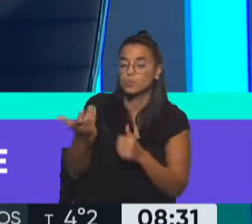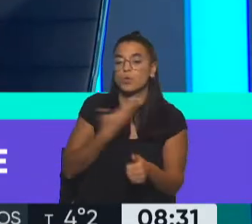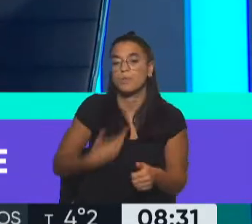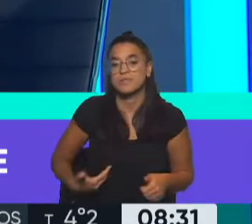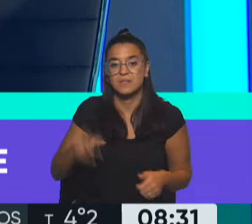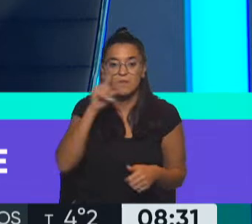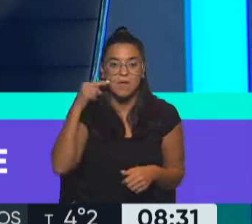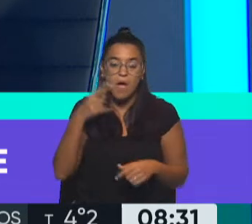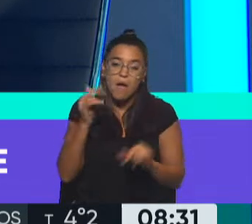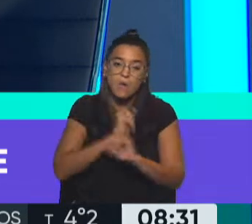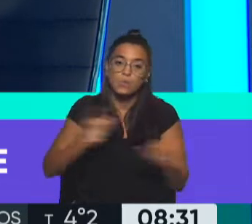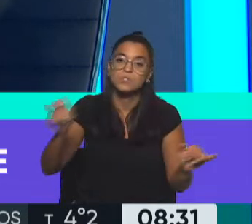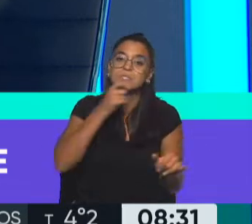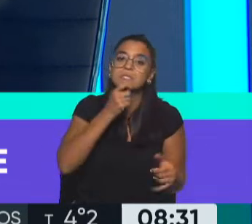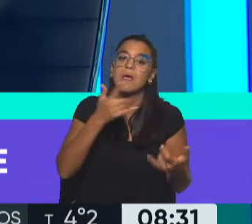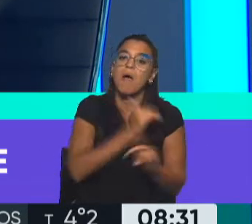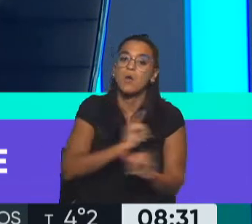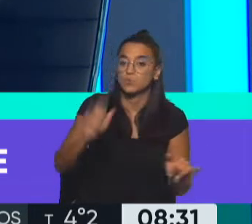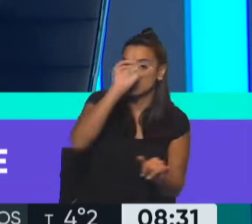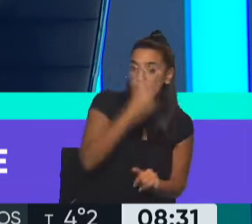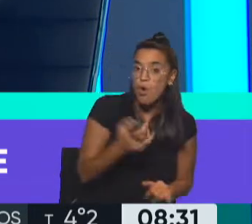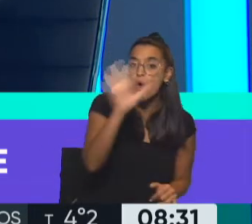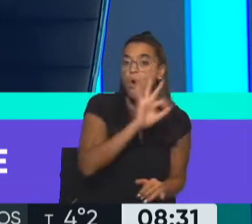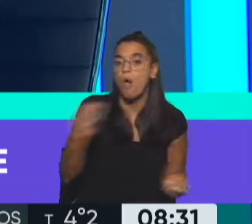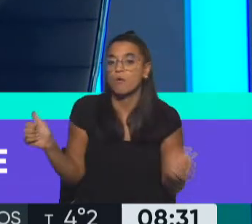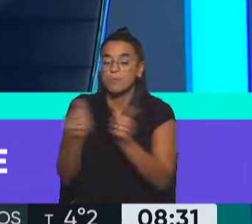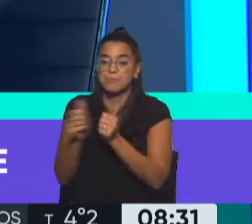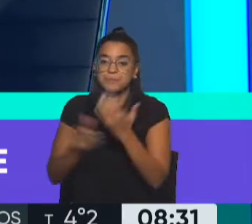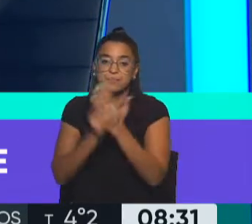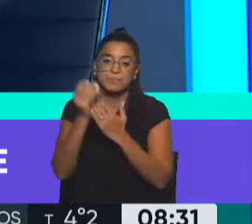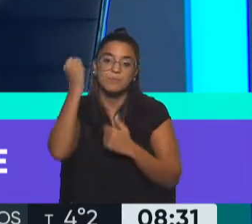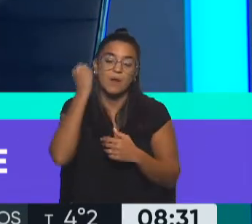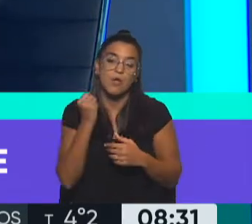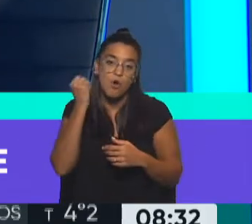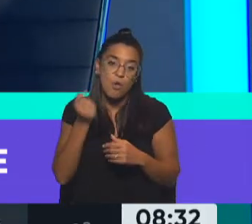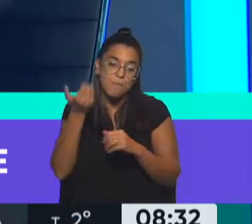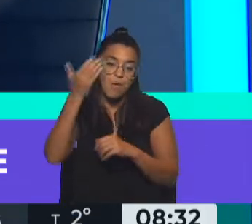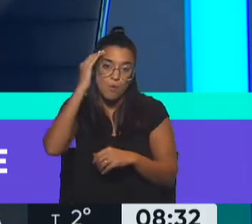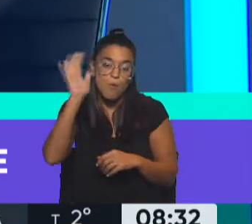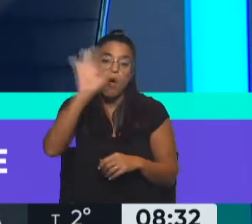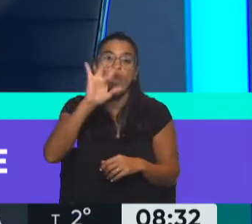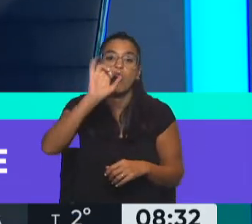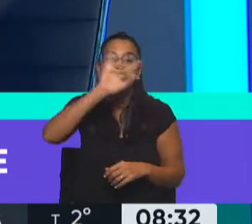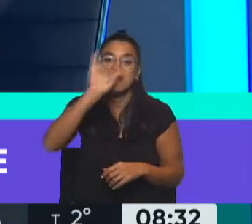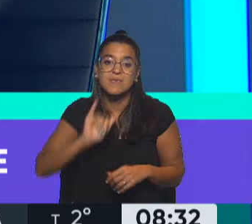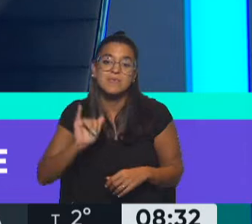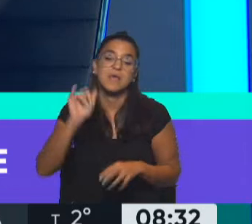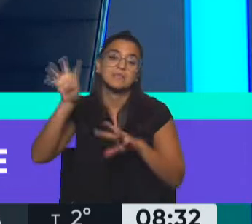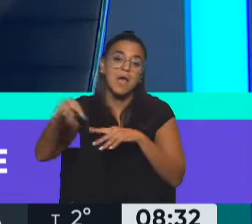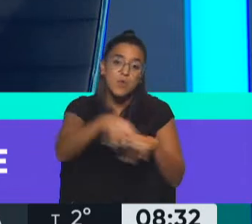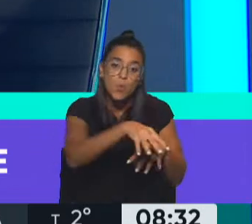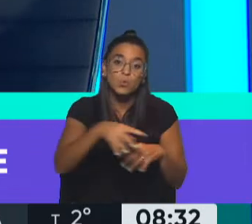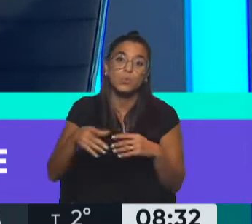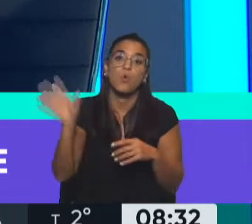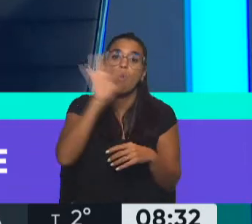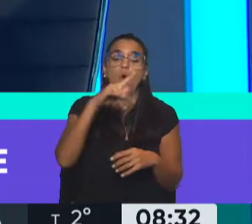Fernández durante estos anuncios. Sí. Si los anuncios los va a concretar solo o si va a estar acompañado por el ministro de Economía Martín Guzmán, por Julián Domínguez, el ministro de Agricultura, y